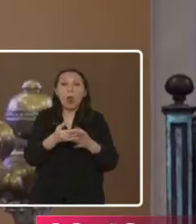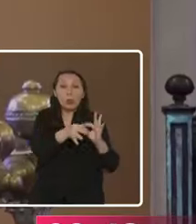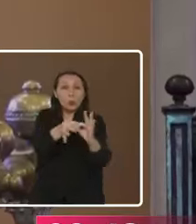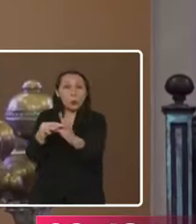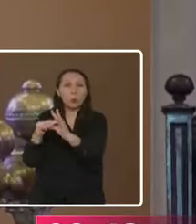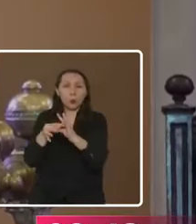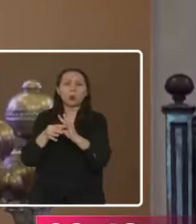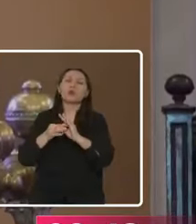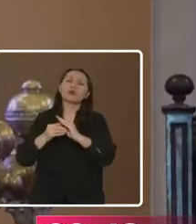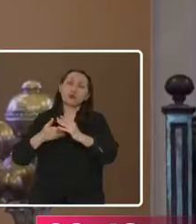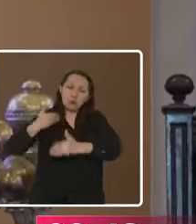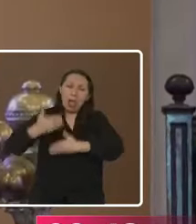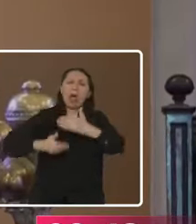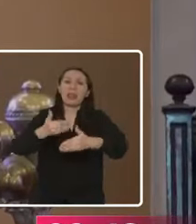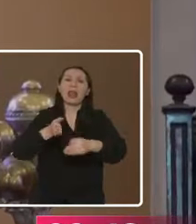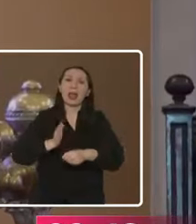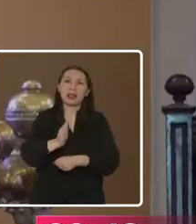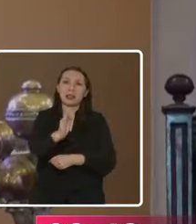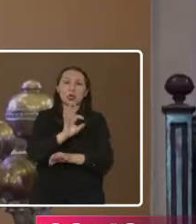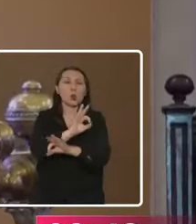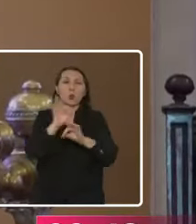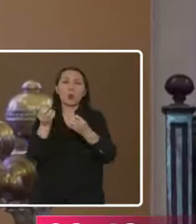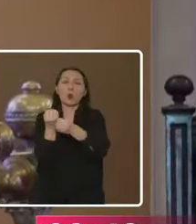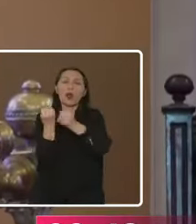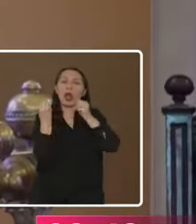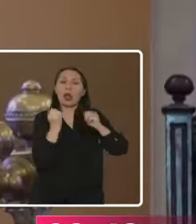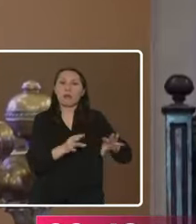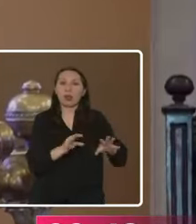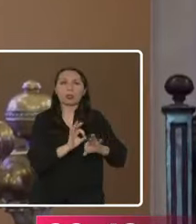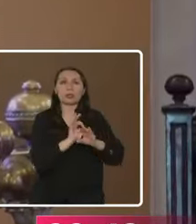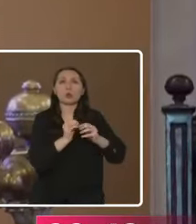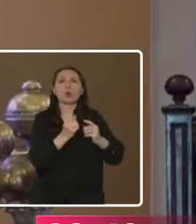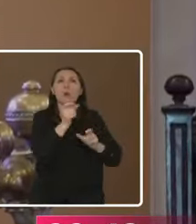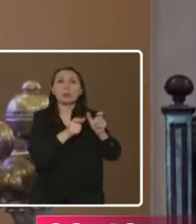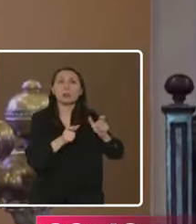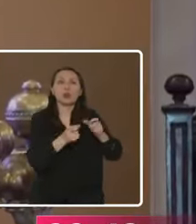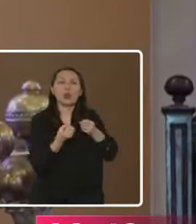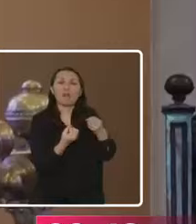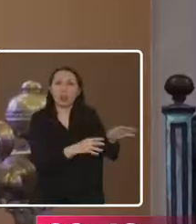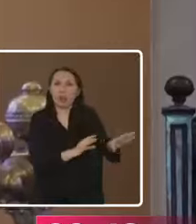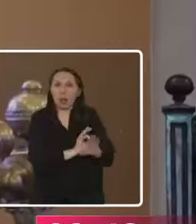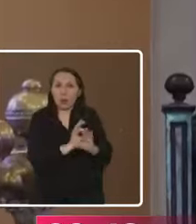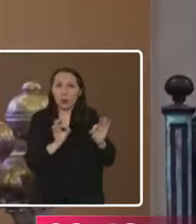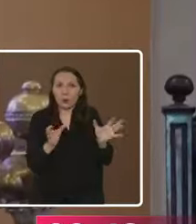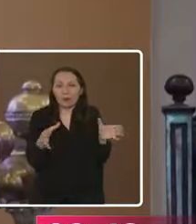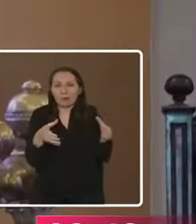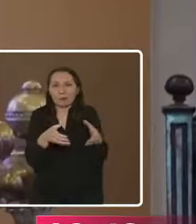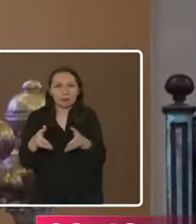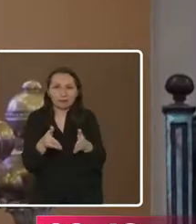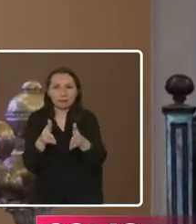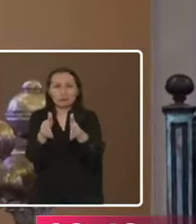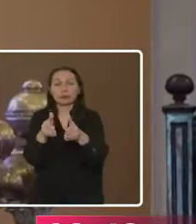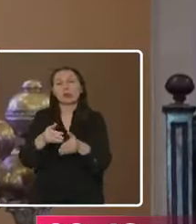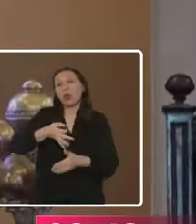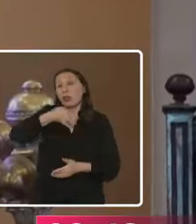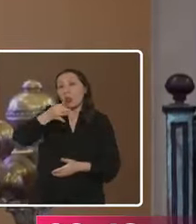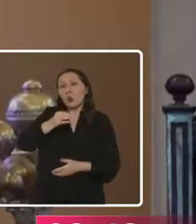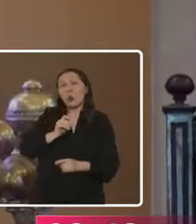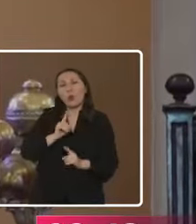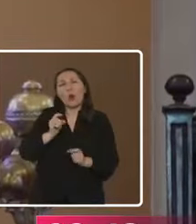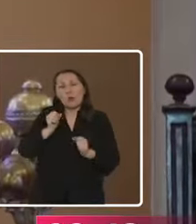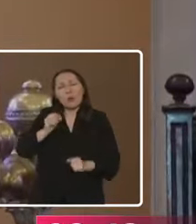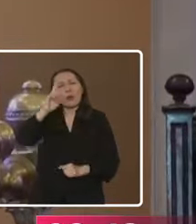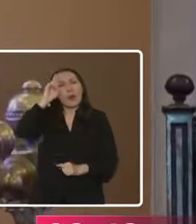une sale adelante y que nunca abandona ni deja atrás a los suyos. En sus discursos, cómo no